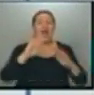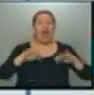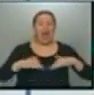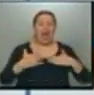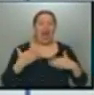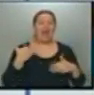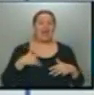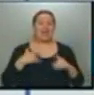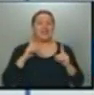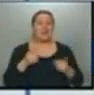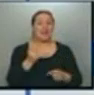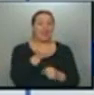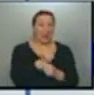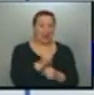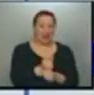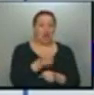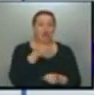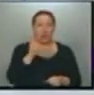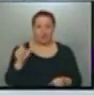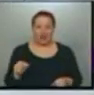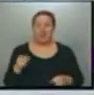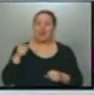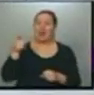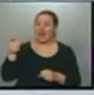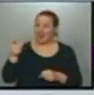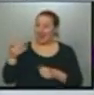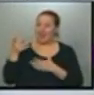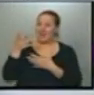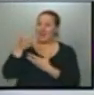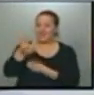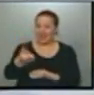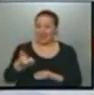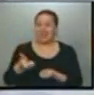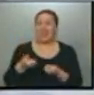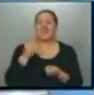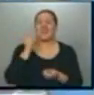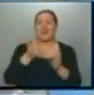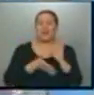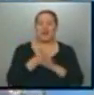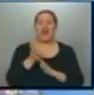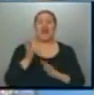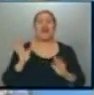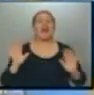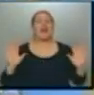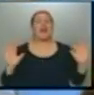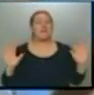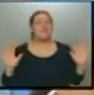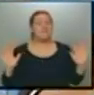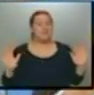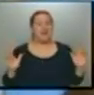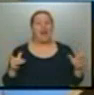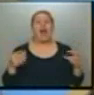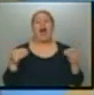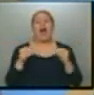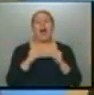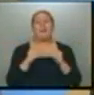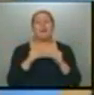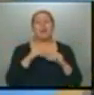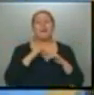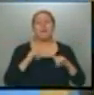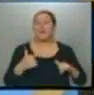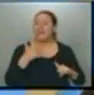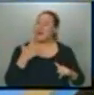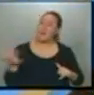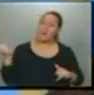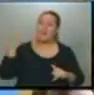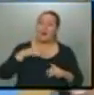sino a cubrir también la Copa América. Bien, Nico, defendiendo sí. a los que van a ver fútbol. A cubrir no, pero no hace falta ir a cubrir. Los amigos del programa le dijeron, venite con